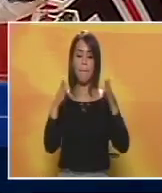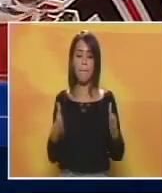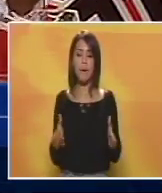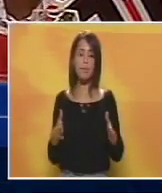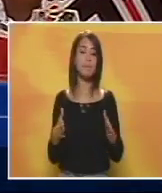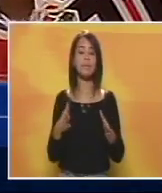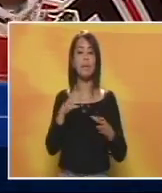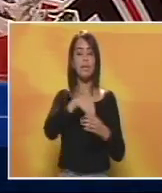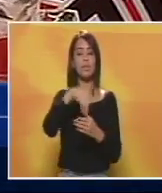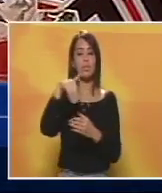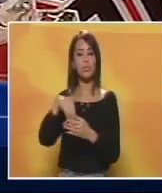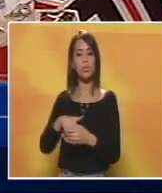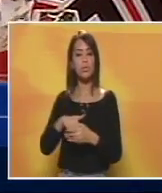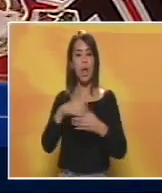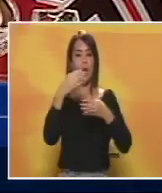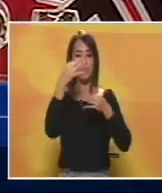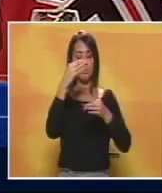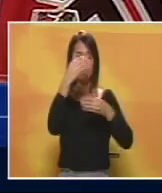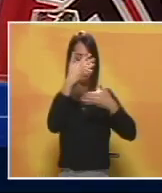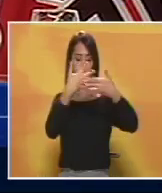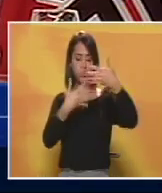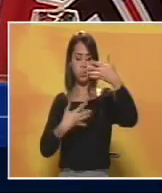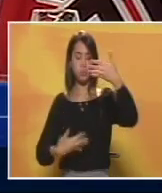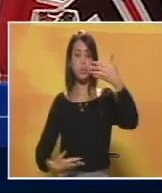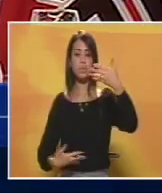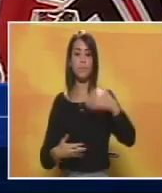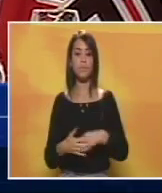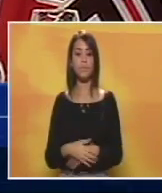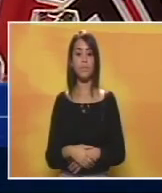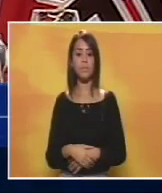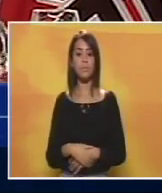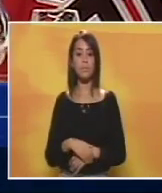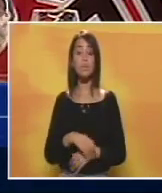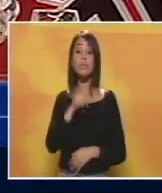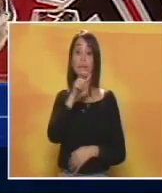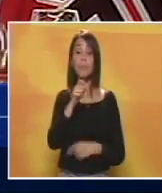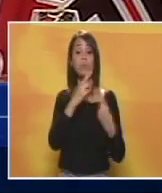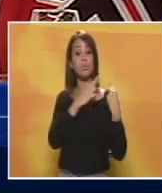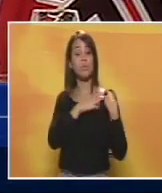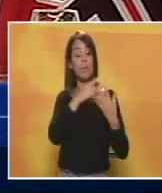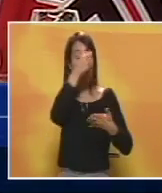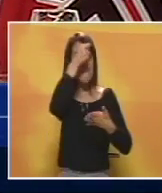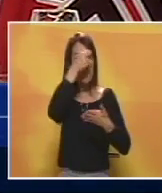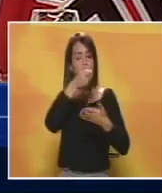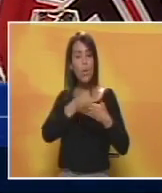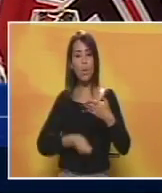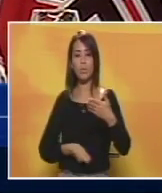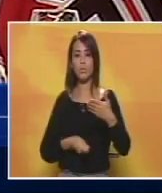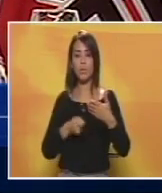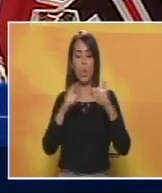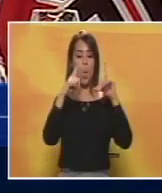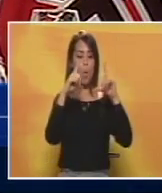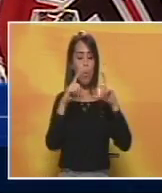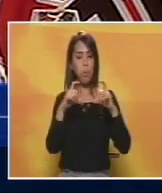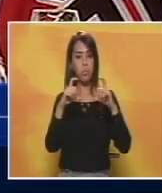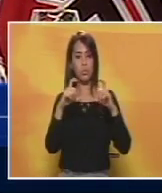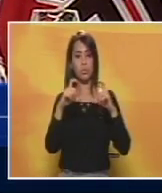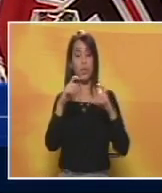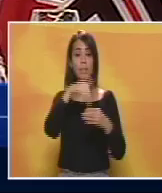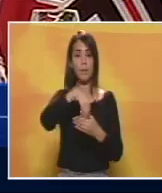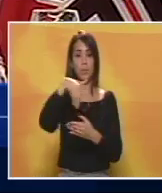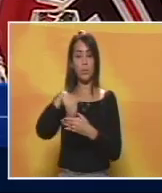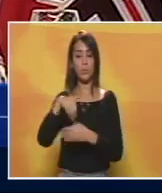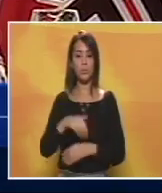que le recuerda, y está parte de la capacitación de los miembros de mesa, que está prohibido la fotografía del